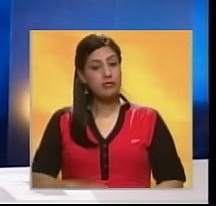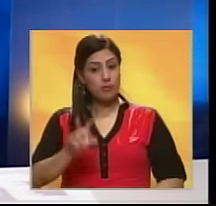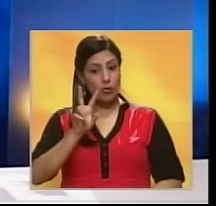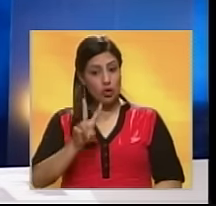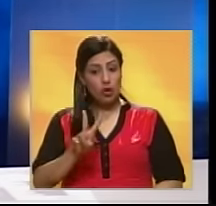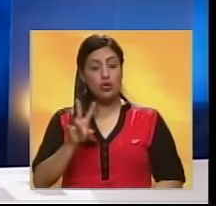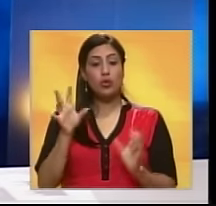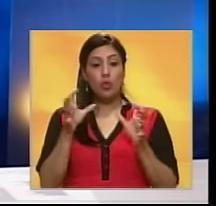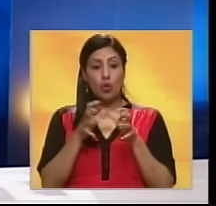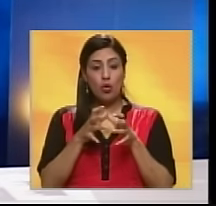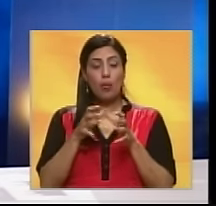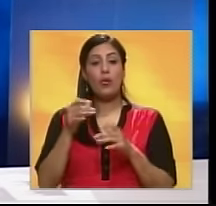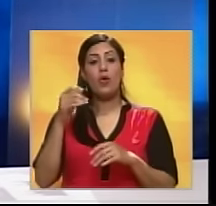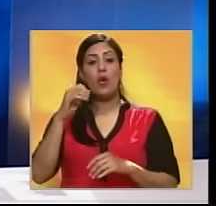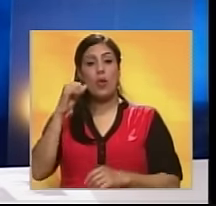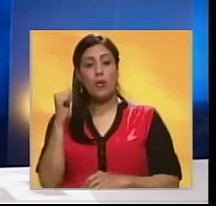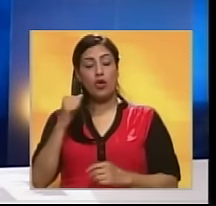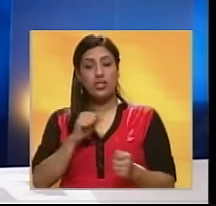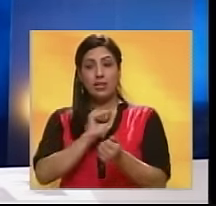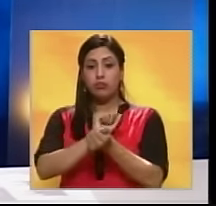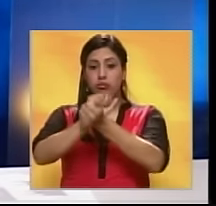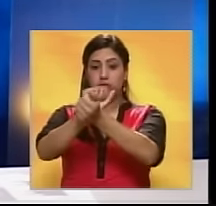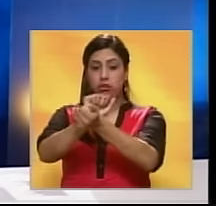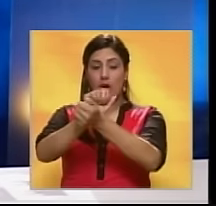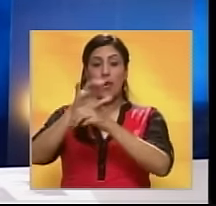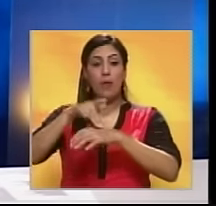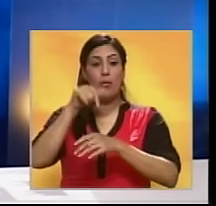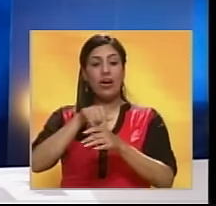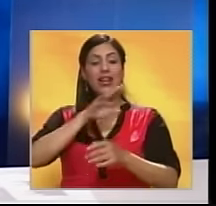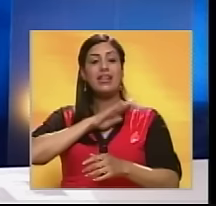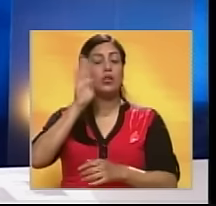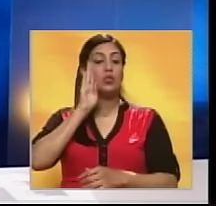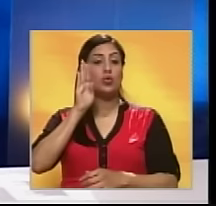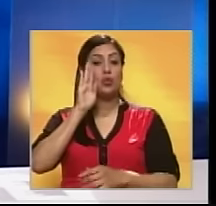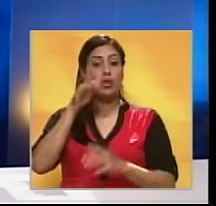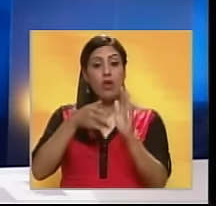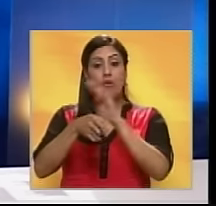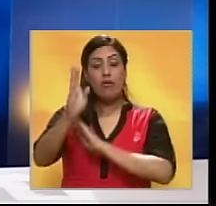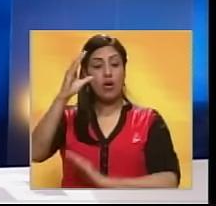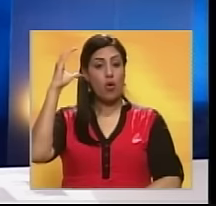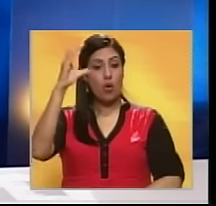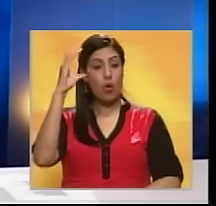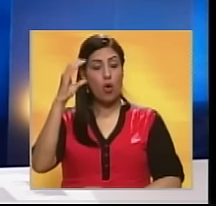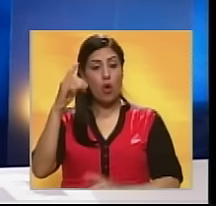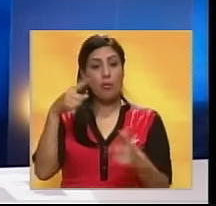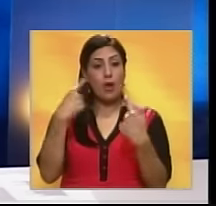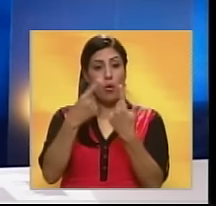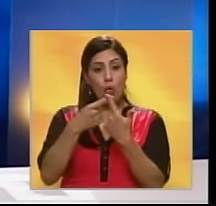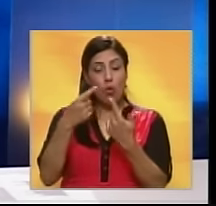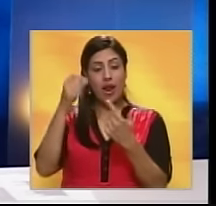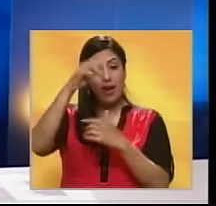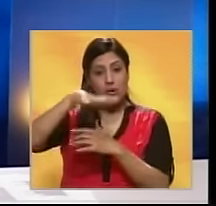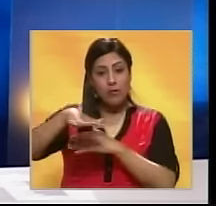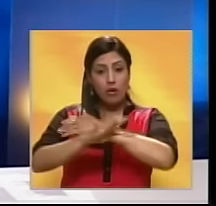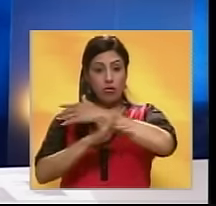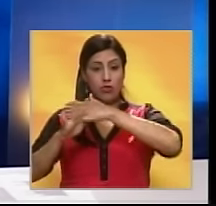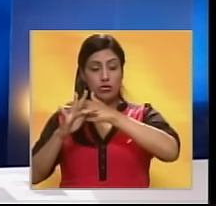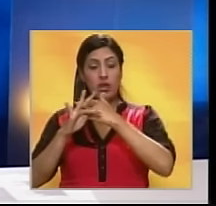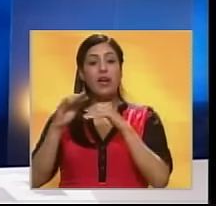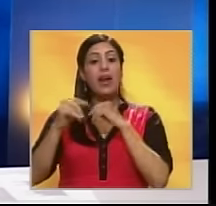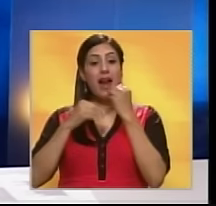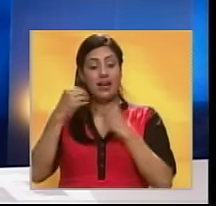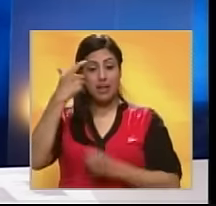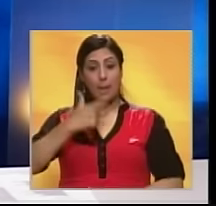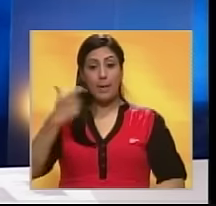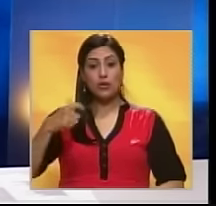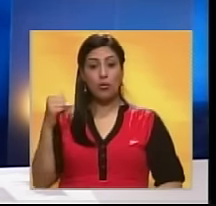2 agentes del SEBIN fueron entregados a autoridades venezolanas luego de ingresar de manera irregular a Colombia por Paraguachón, en La Guajira. Esto ocurrió cuando